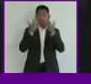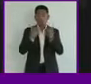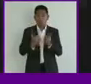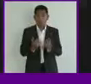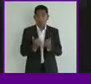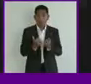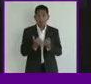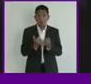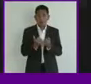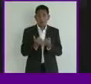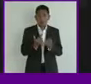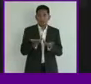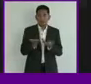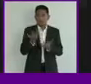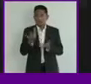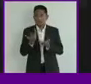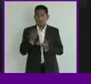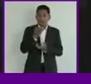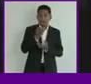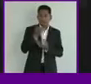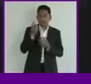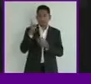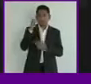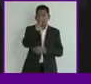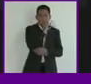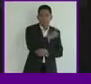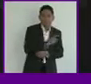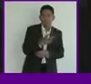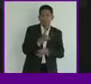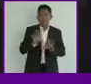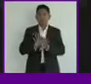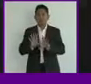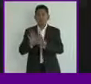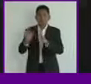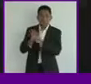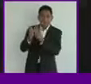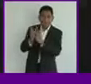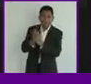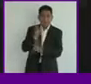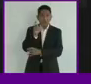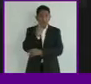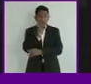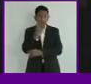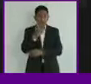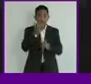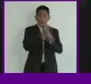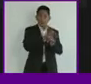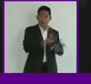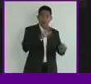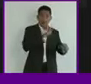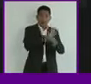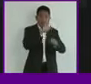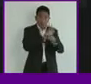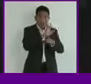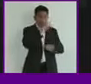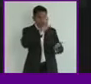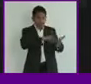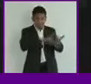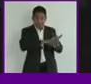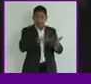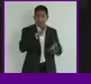pero qué mejor que sea con educación que participemos en esto. Y bueno, debemos comprometernos